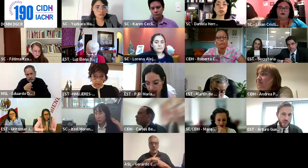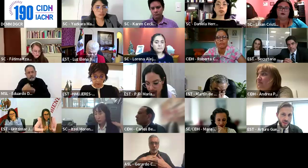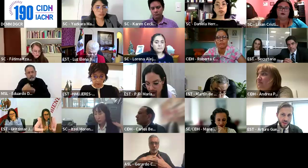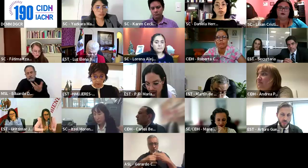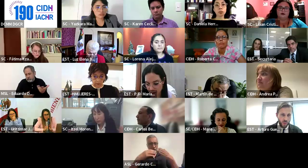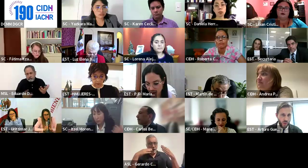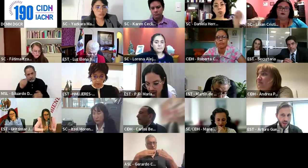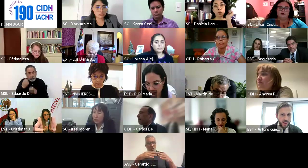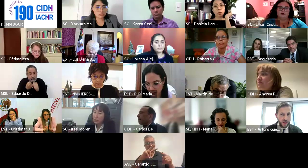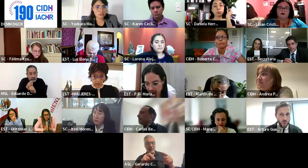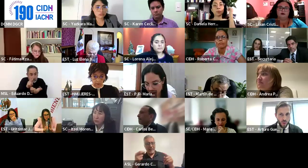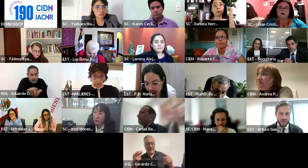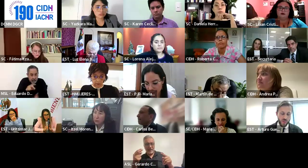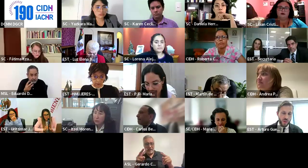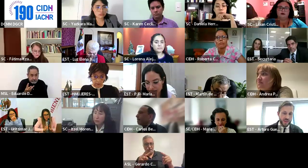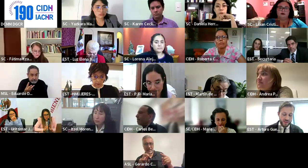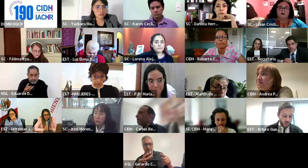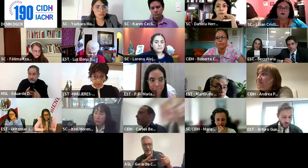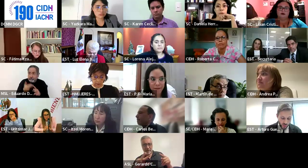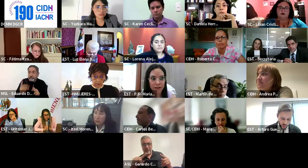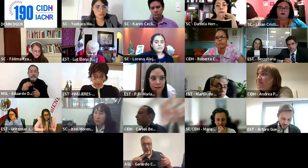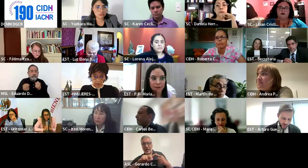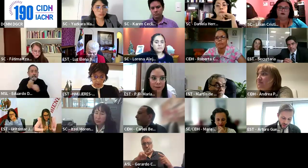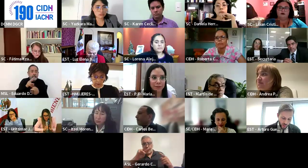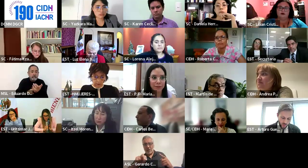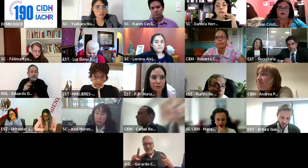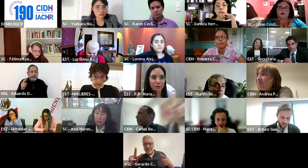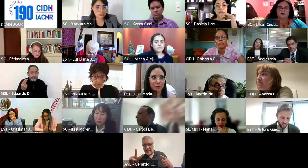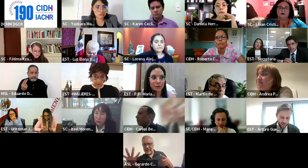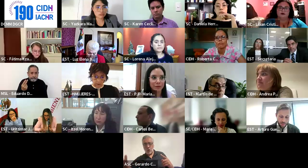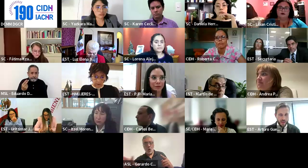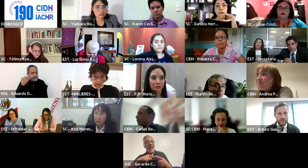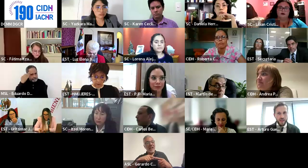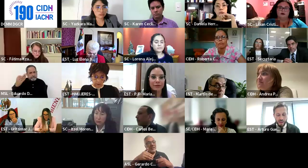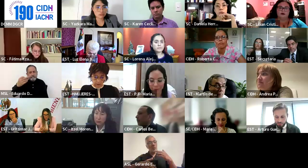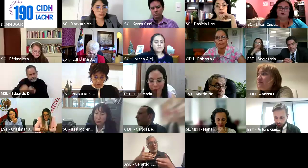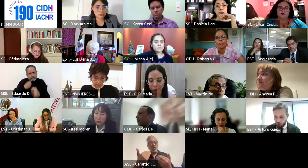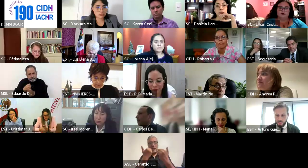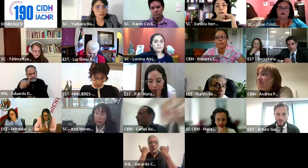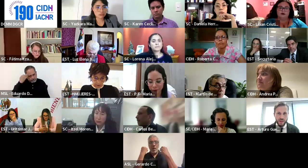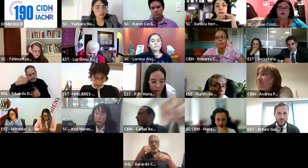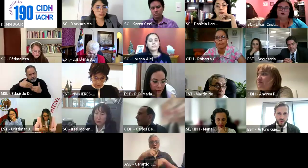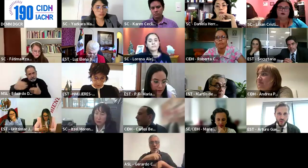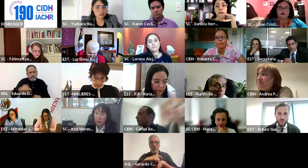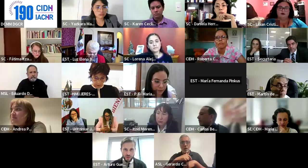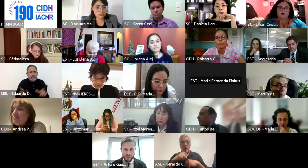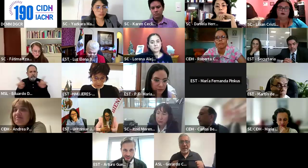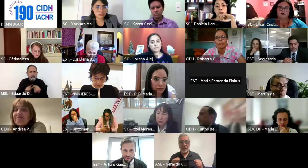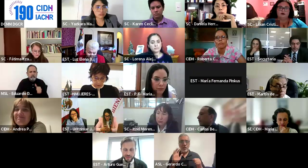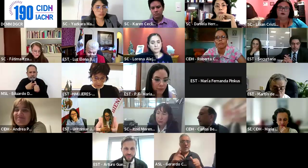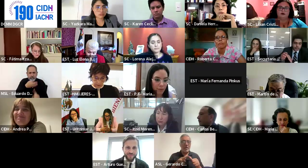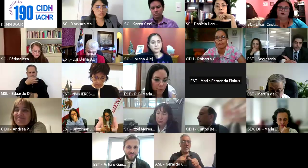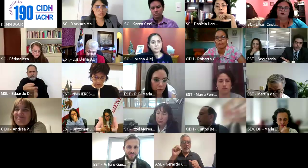empezó en 2023 y se procura concluir hacia 2025. Entonces, son procesos que toman mucho tiempo. Y hasta acá dejo esta primera intervención.